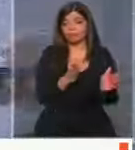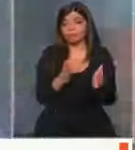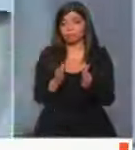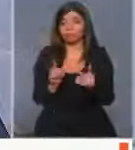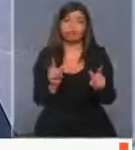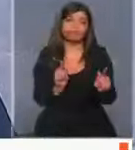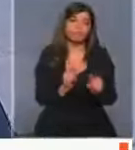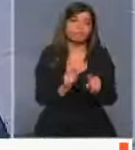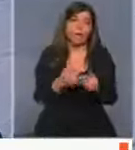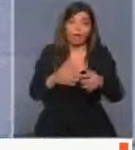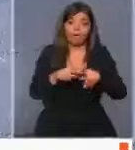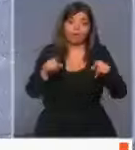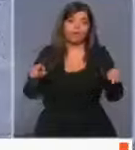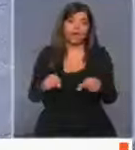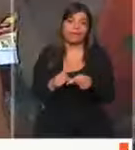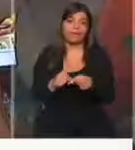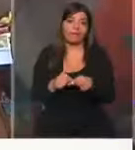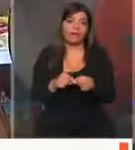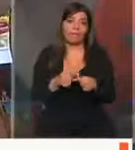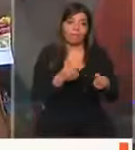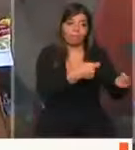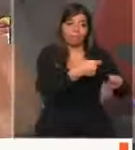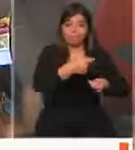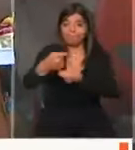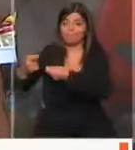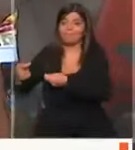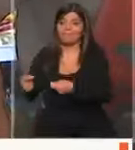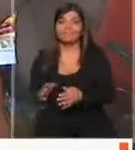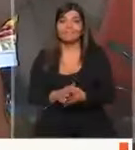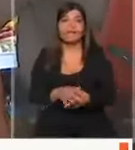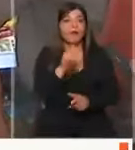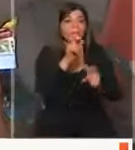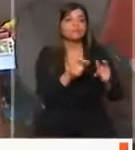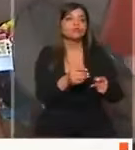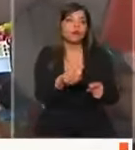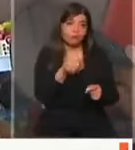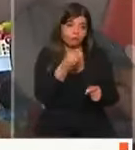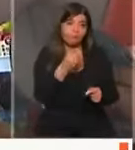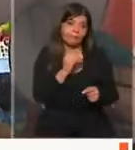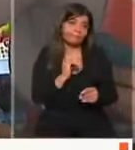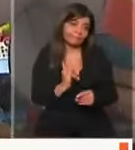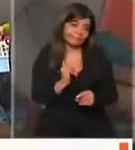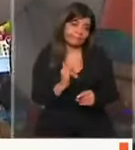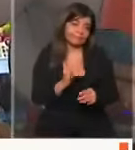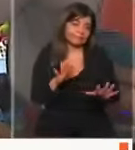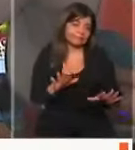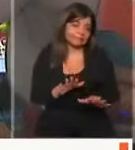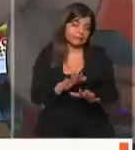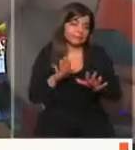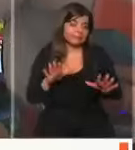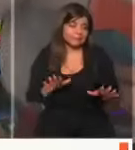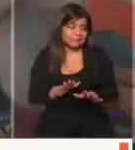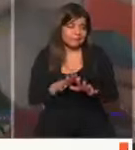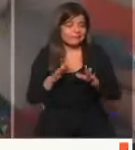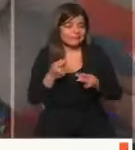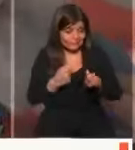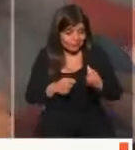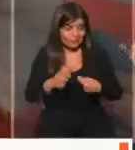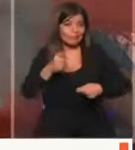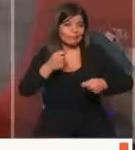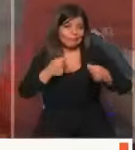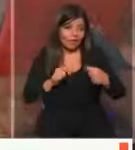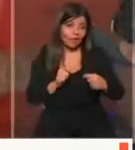bandeja. Ahora una bandeja, vamos a repartir a todo el mundo. Las personas siguen consumiéndolo, hacen un esfuerzo por comprar